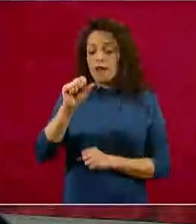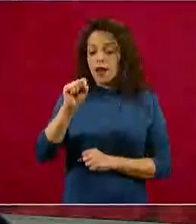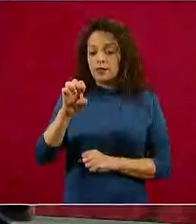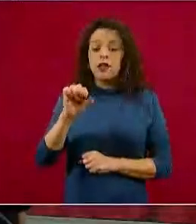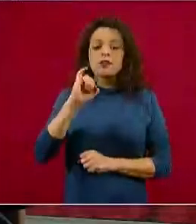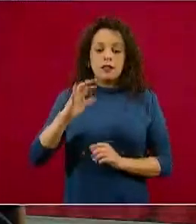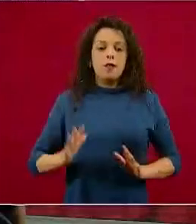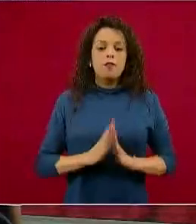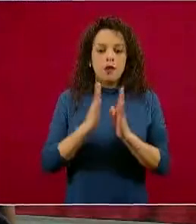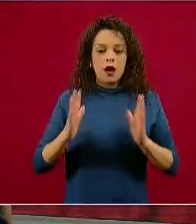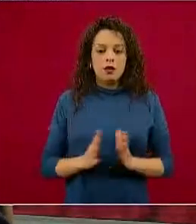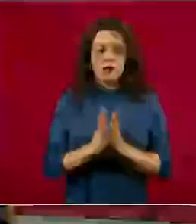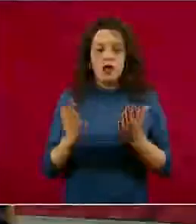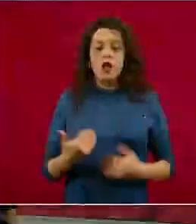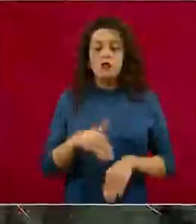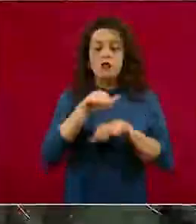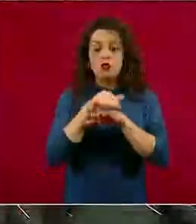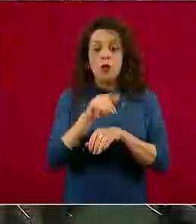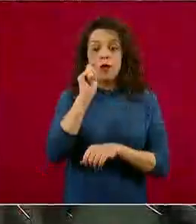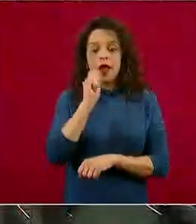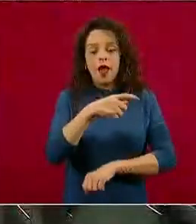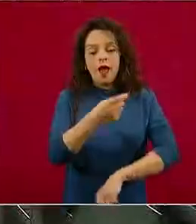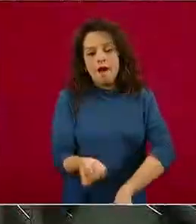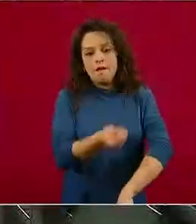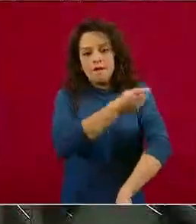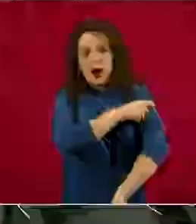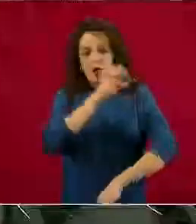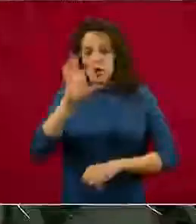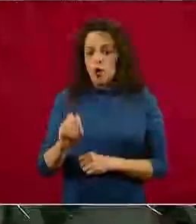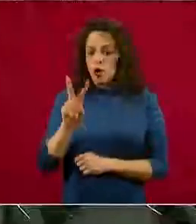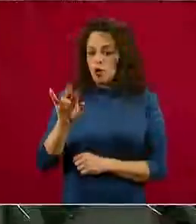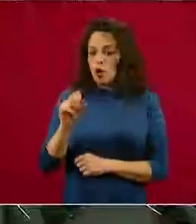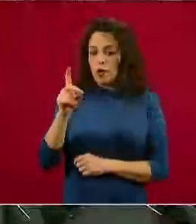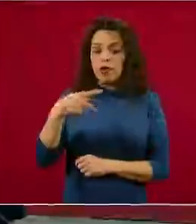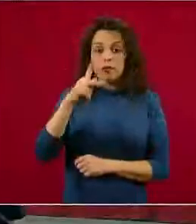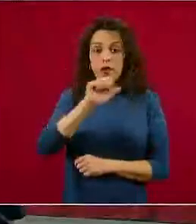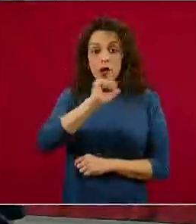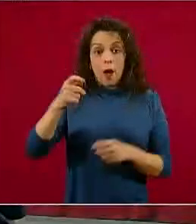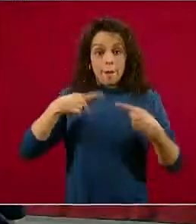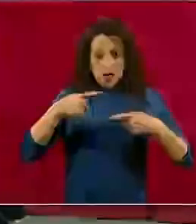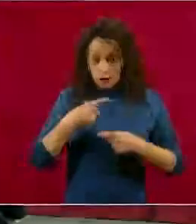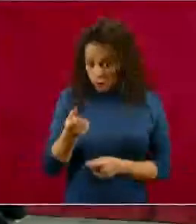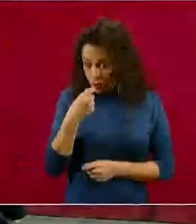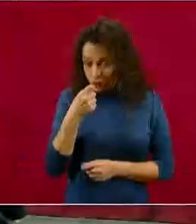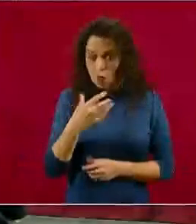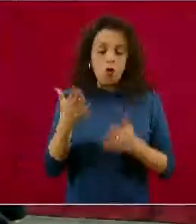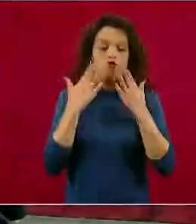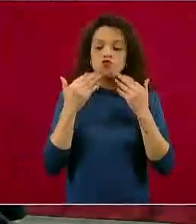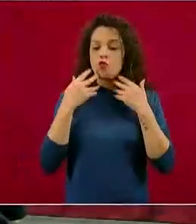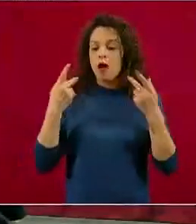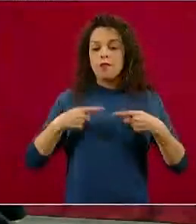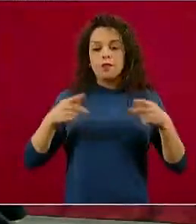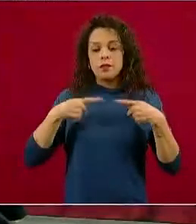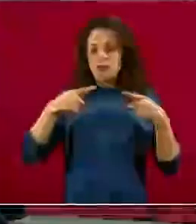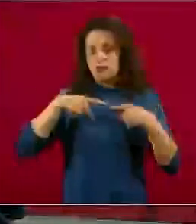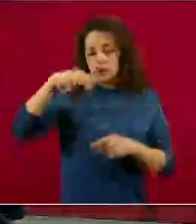Solidaridad sobre vacuna COVID. Pero en la parte de medicamentos no hubo personas mexicanas que participaran en el